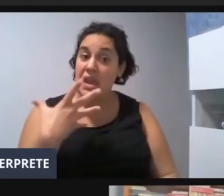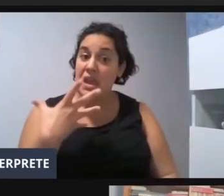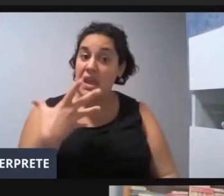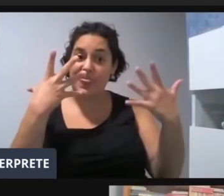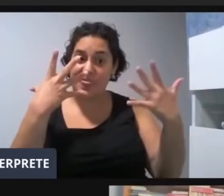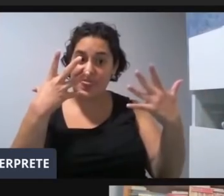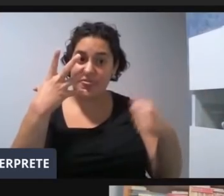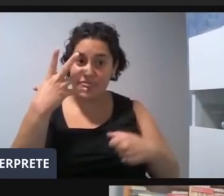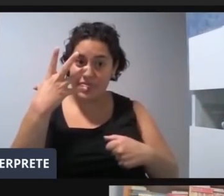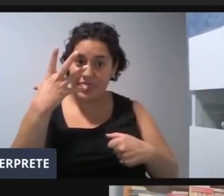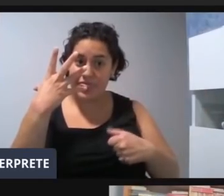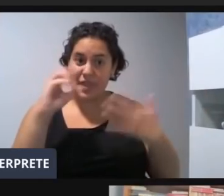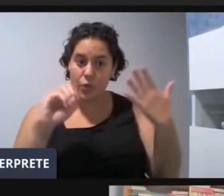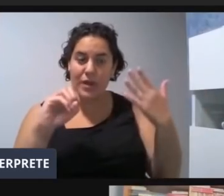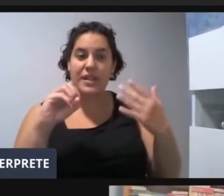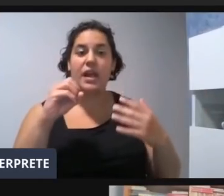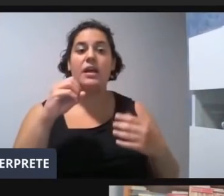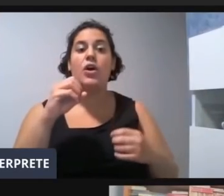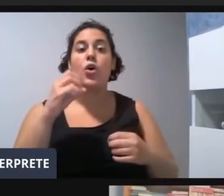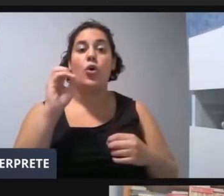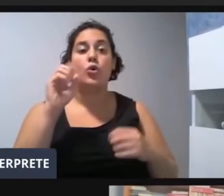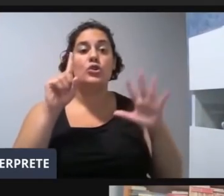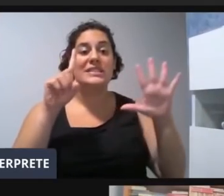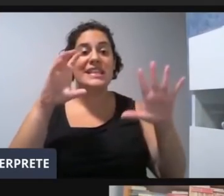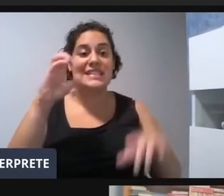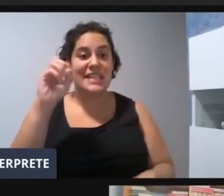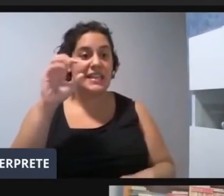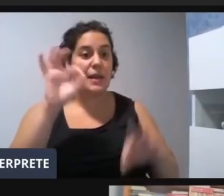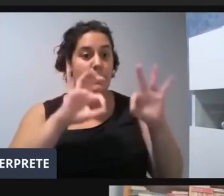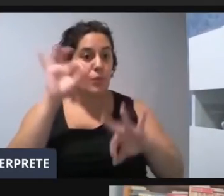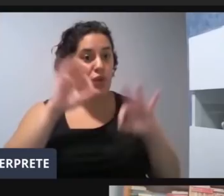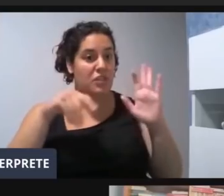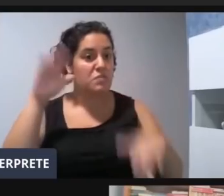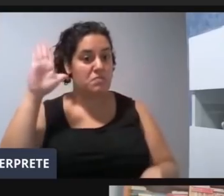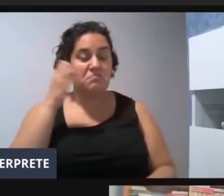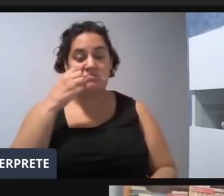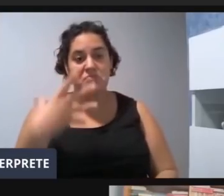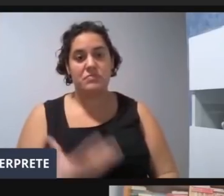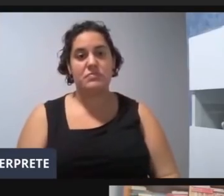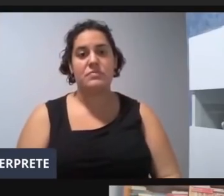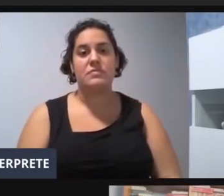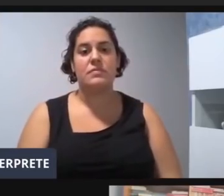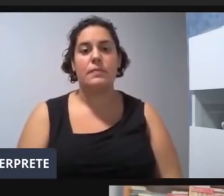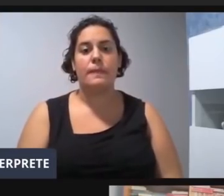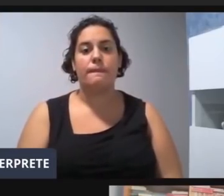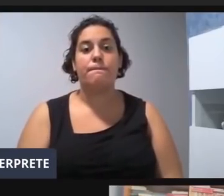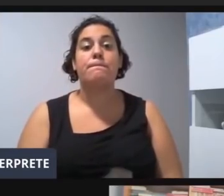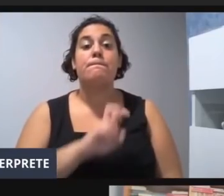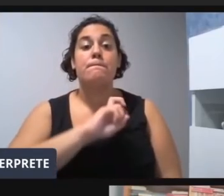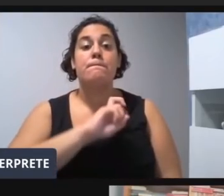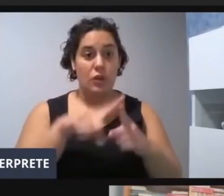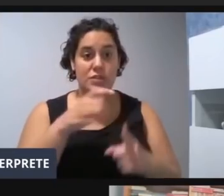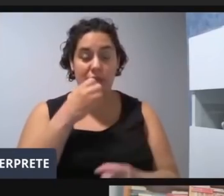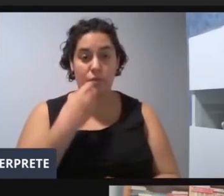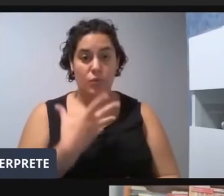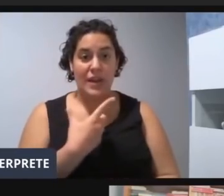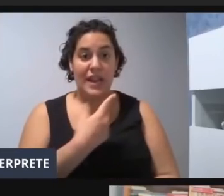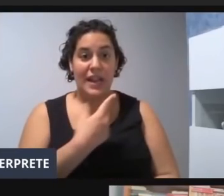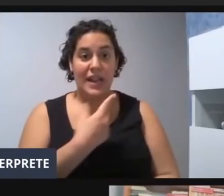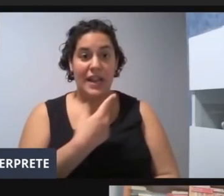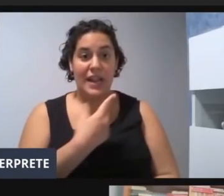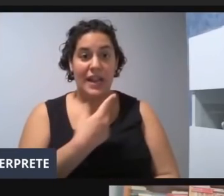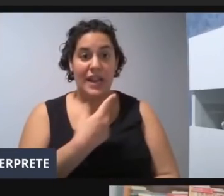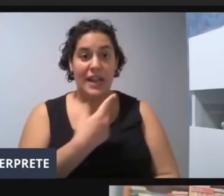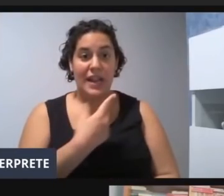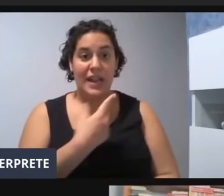punto es que algunas de las vacunas que se están Y noventa y ensayando cinco, ahora noventa por inducen ciento. una respuesta inmunitaria, porque todas lo